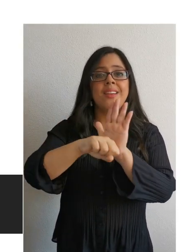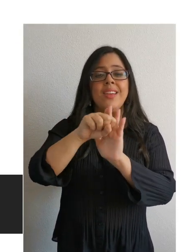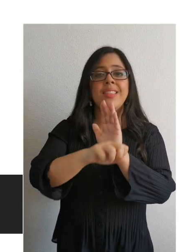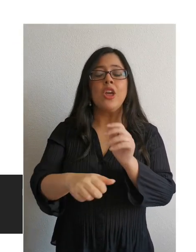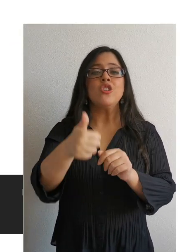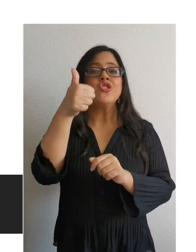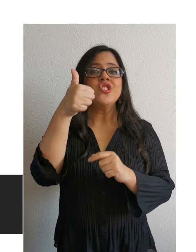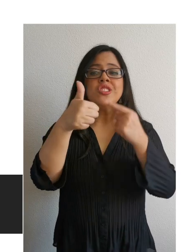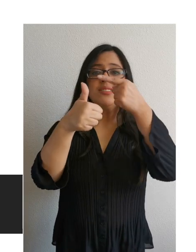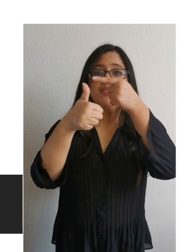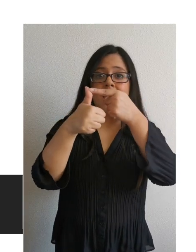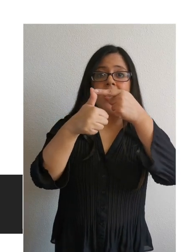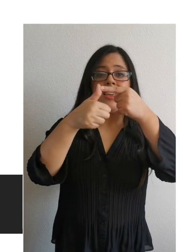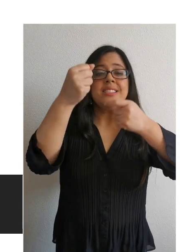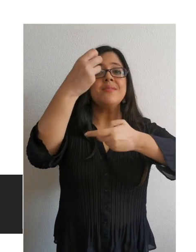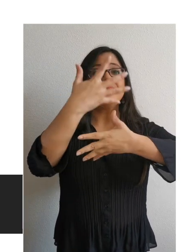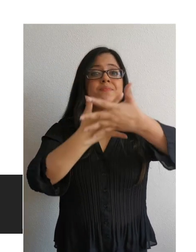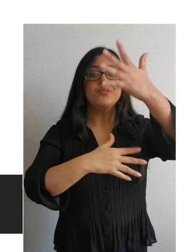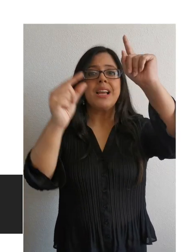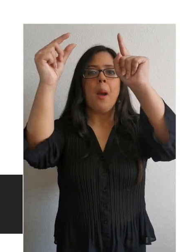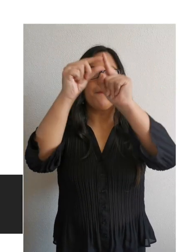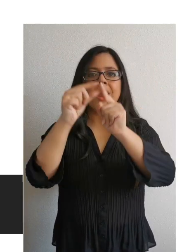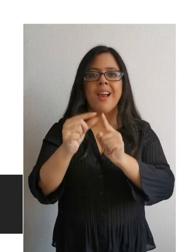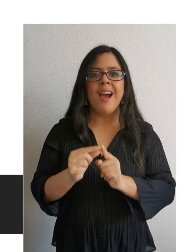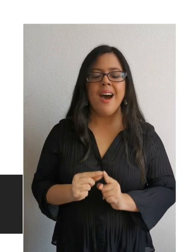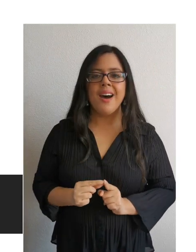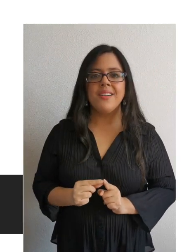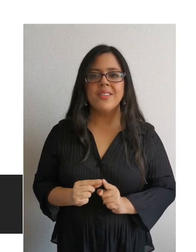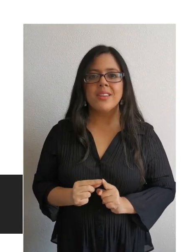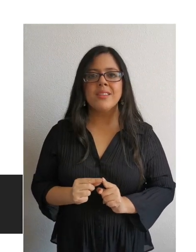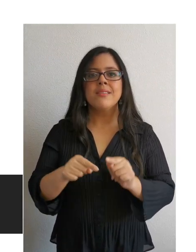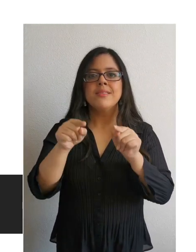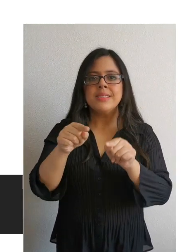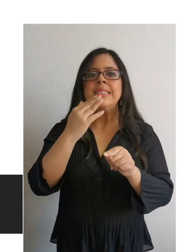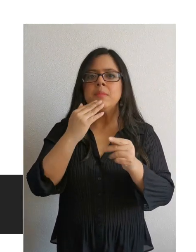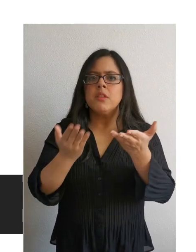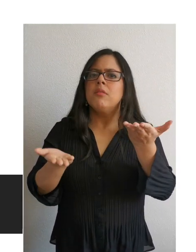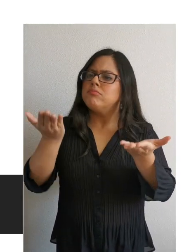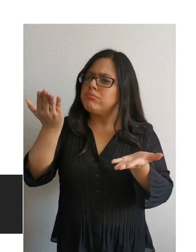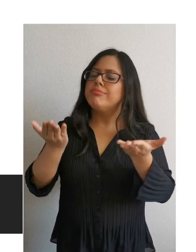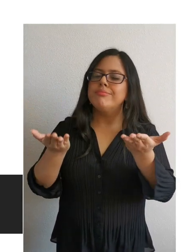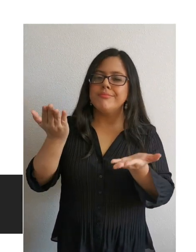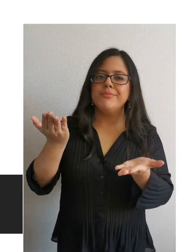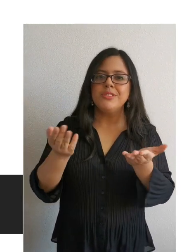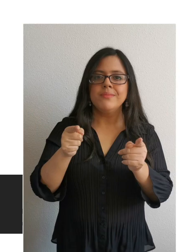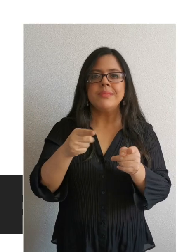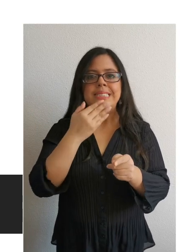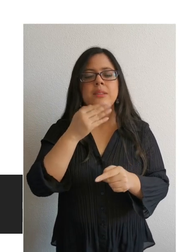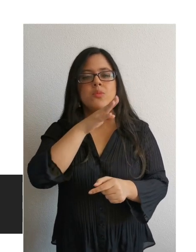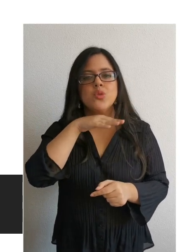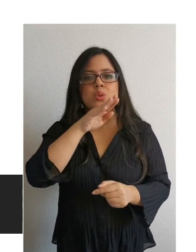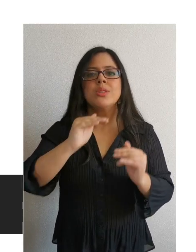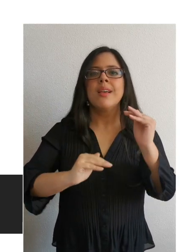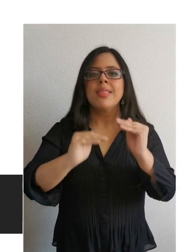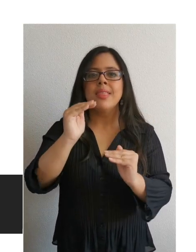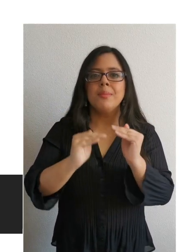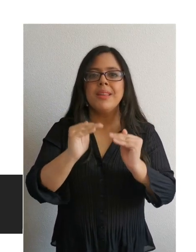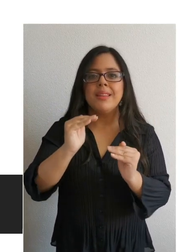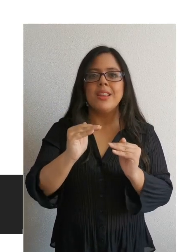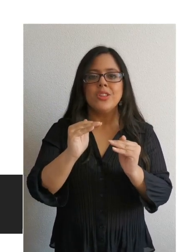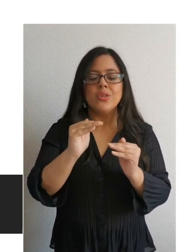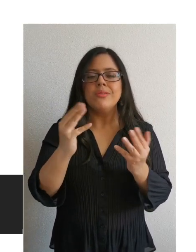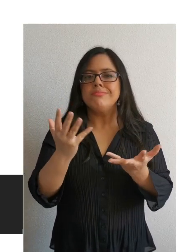en este video 6 partes o pares de términos, ¿no es cierto?, que son comparativos entre sí y que se